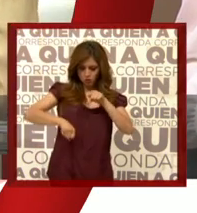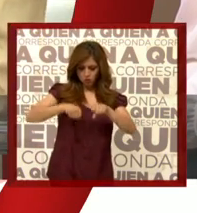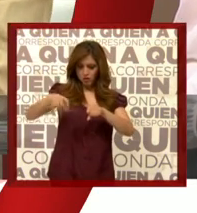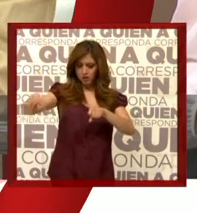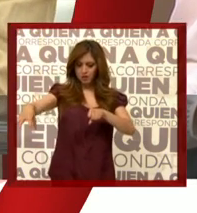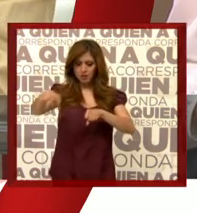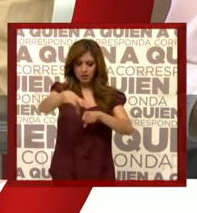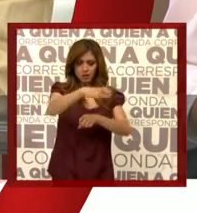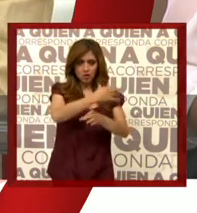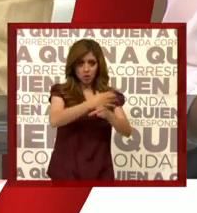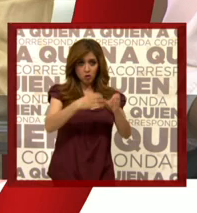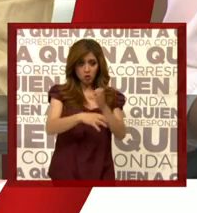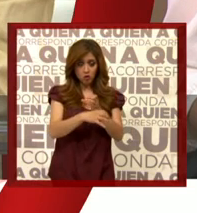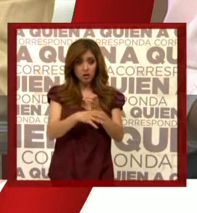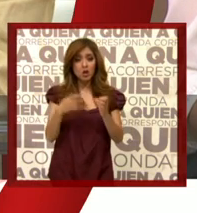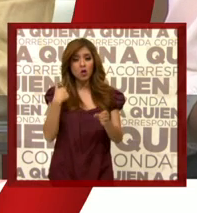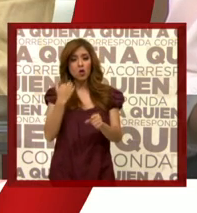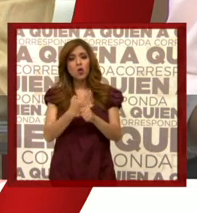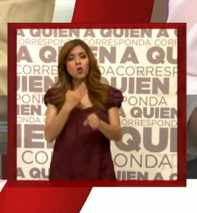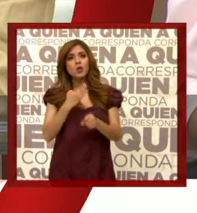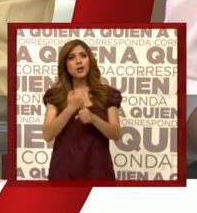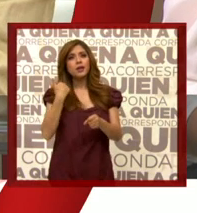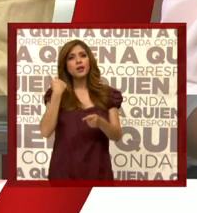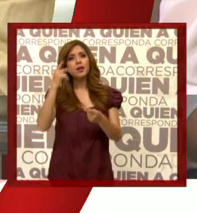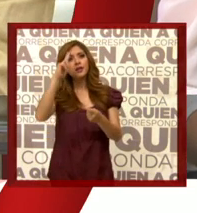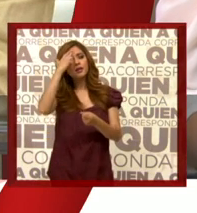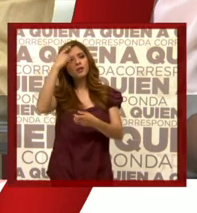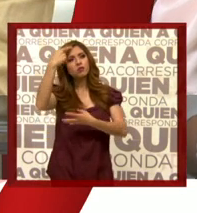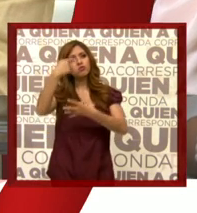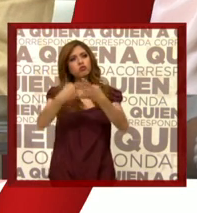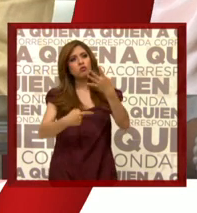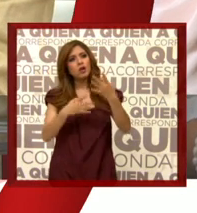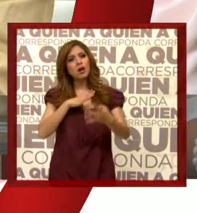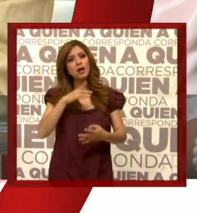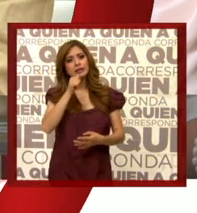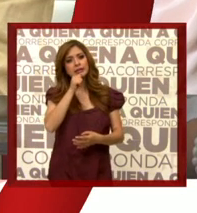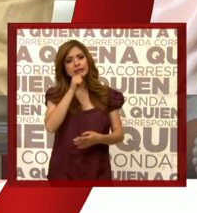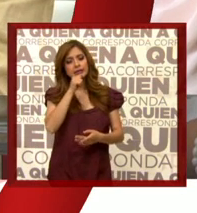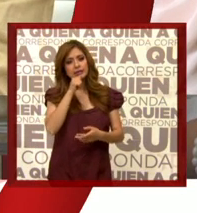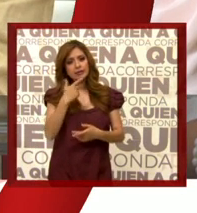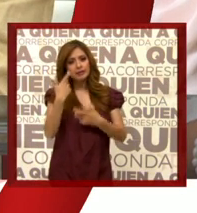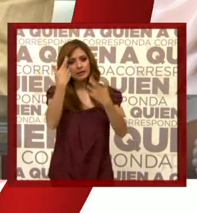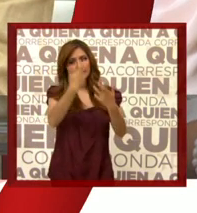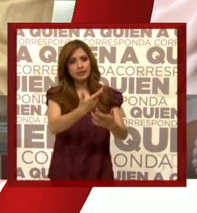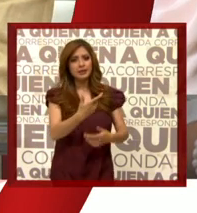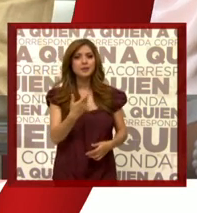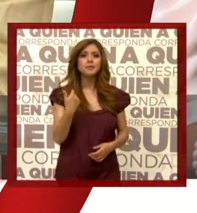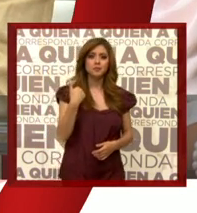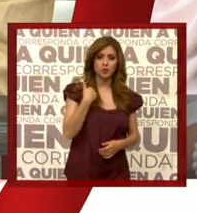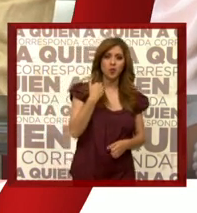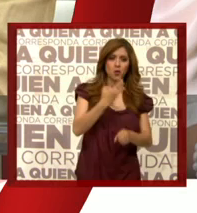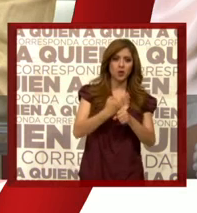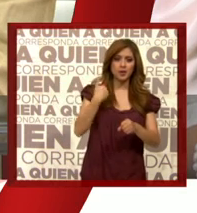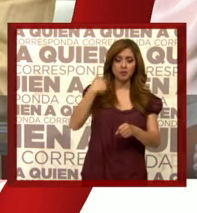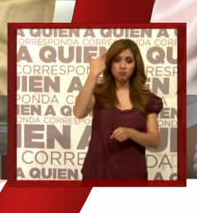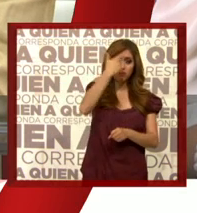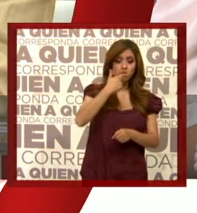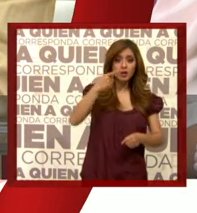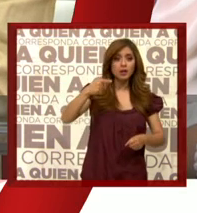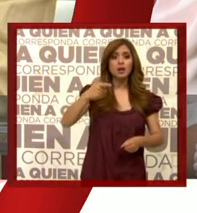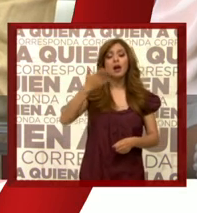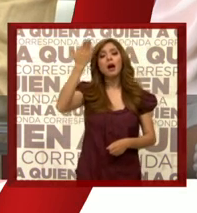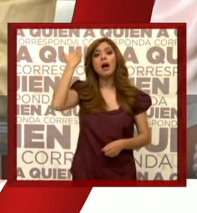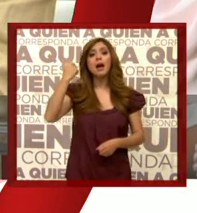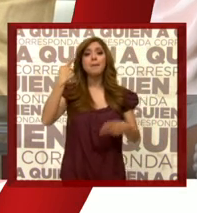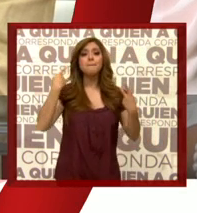con él. Hoy te está haciendo memoria del inventario. Checa a ver si no ha sido donado. Ahorita lo checamos, sí. Porque a quien se lo íbamos a donar, sé